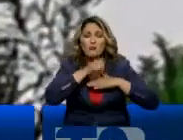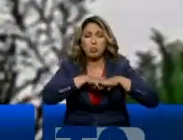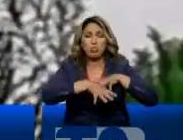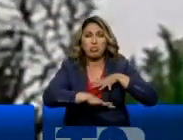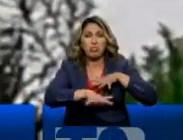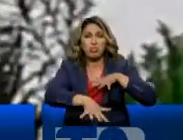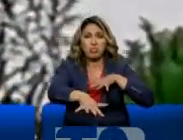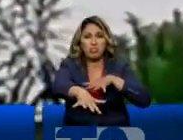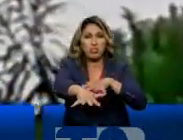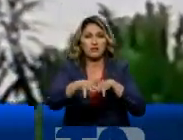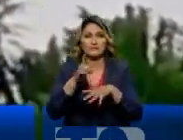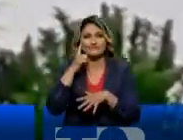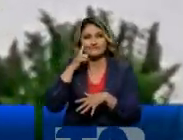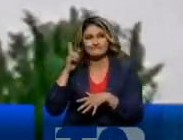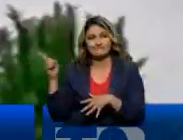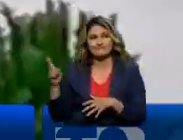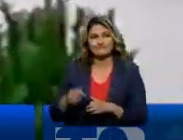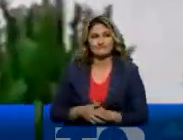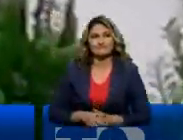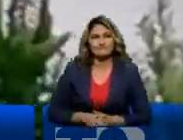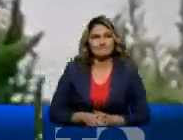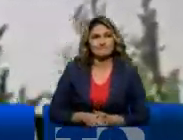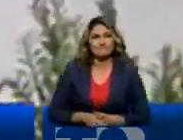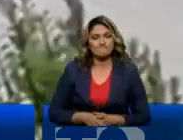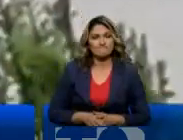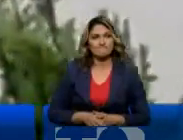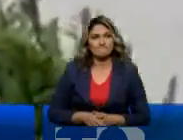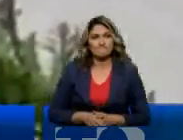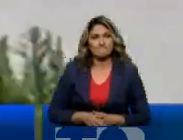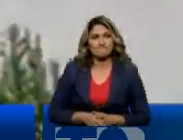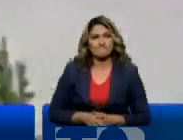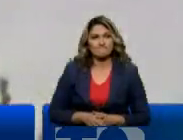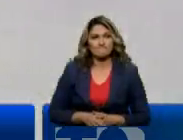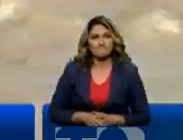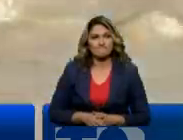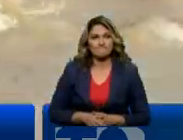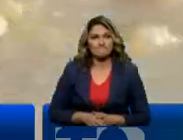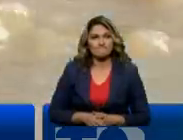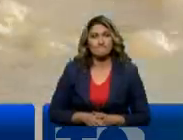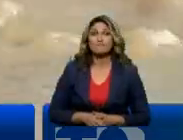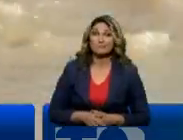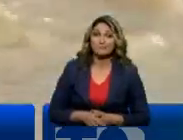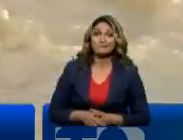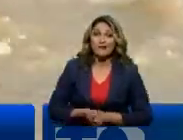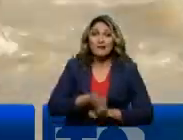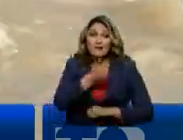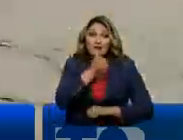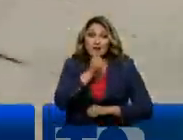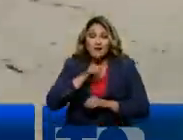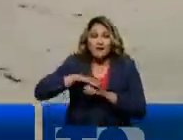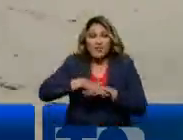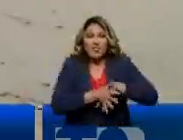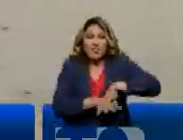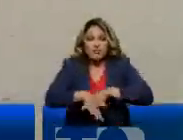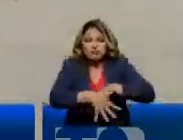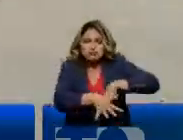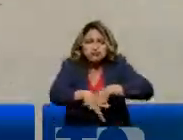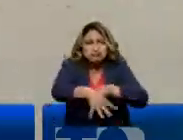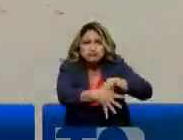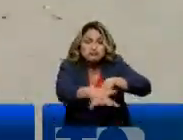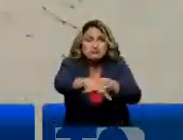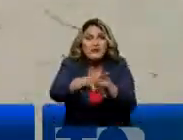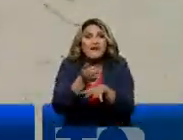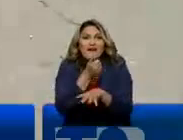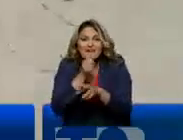Así luce el cantón Pedro Carbo en la provincia del Guayas. Tras las últimas lluvias registradas, el agua anegó totalmente las vías. Y a esto se suman los ríos que